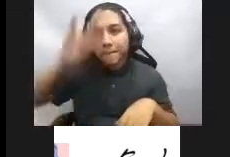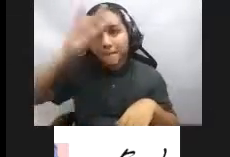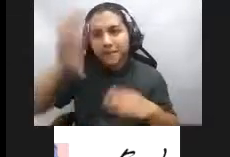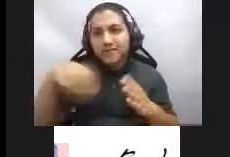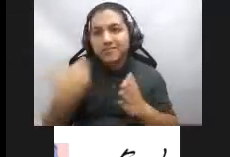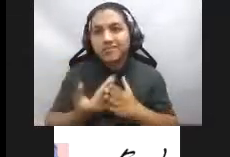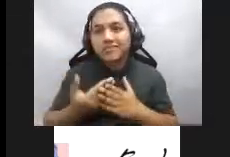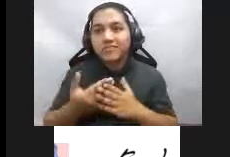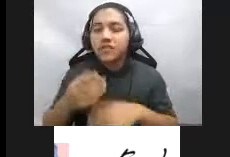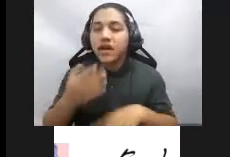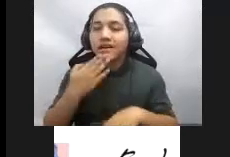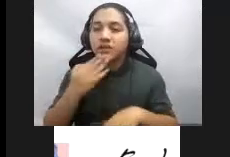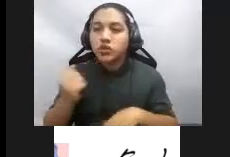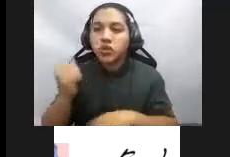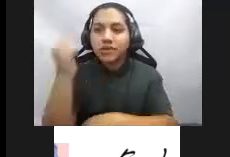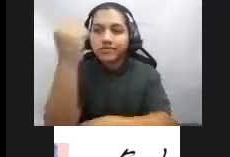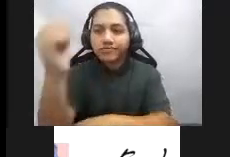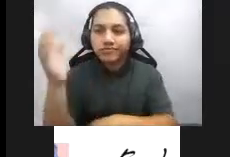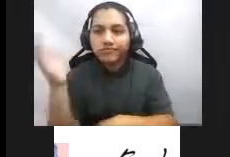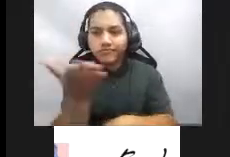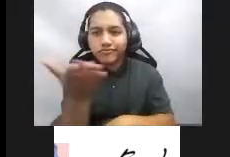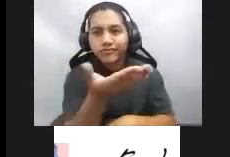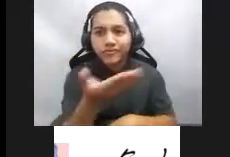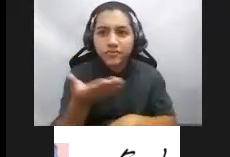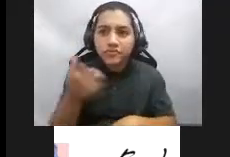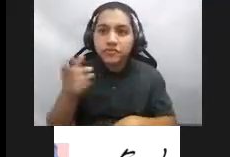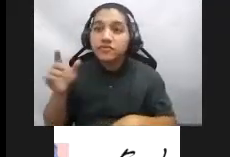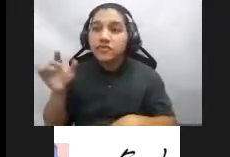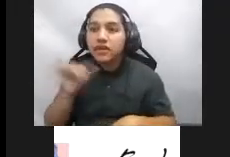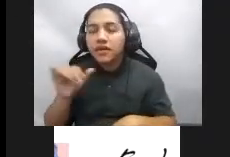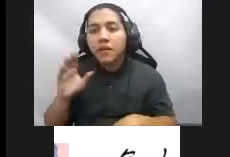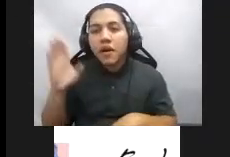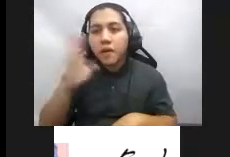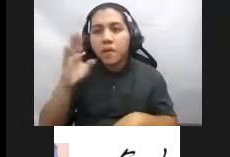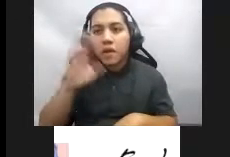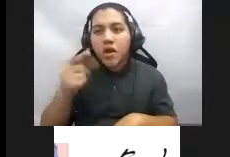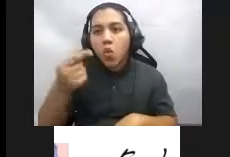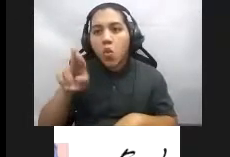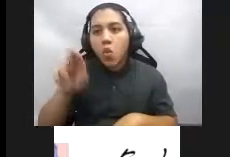hacienda azucarera y en la búsqueda de guano.